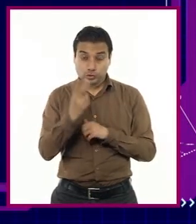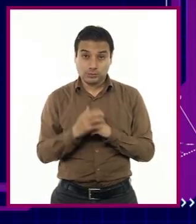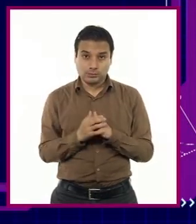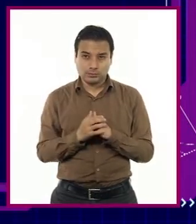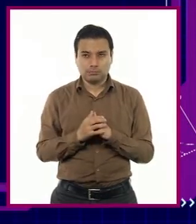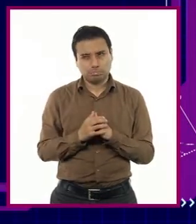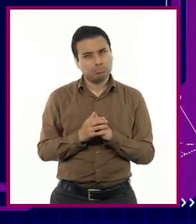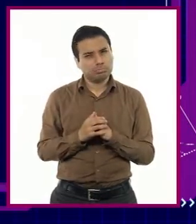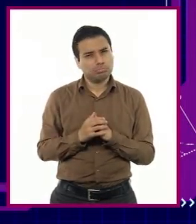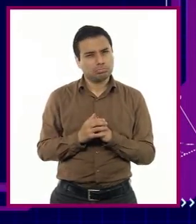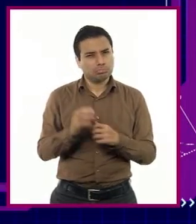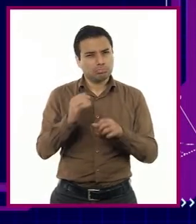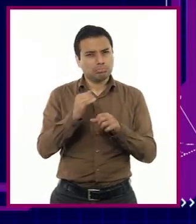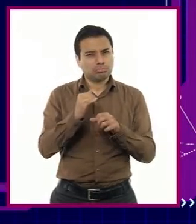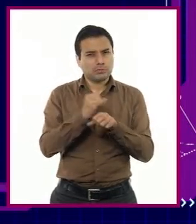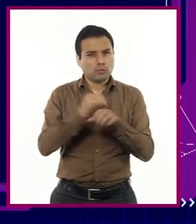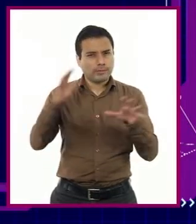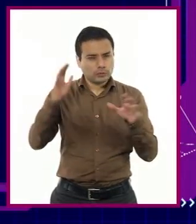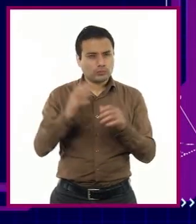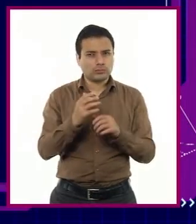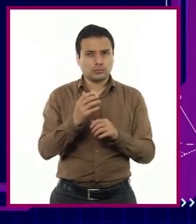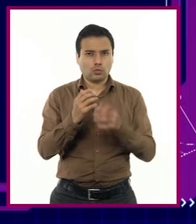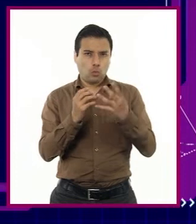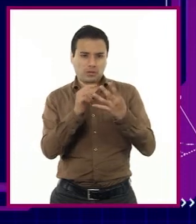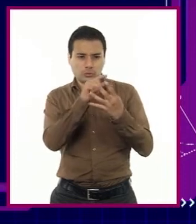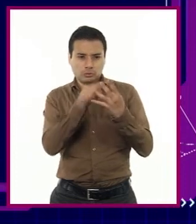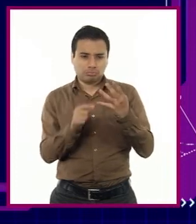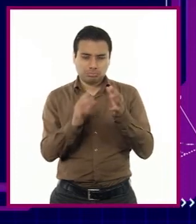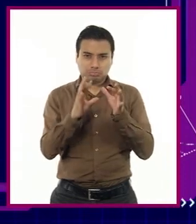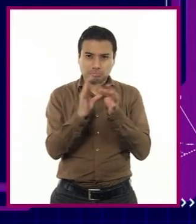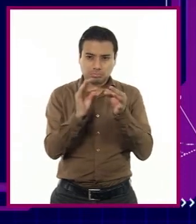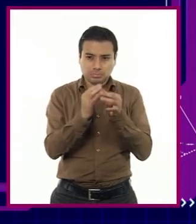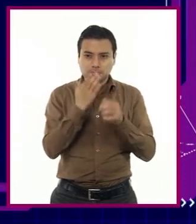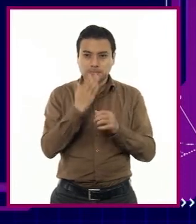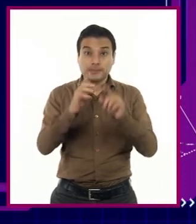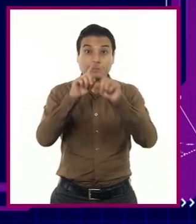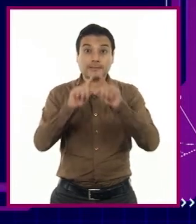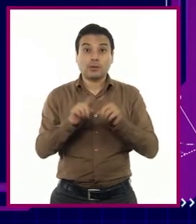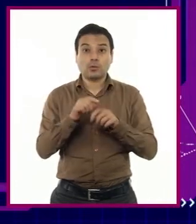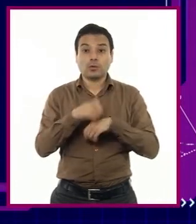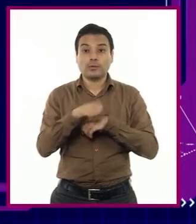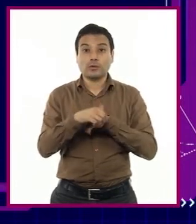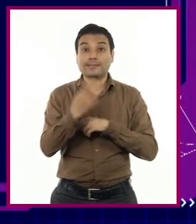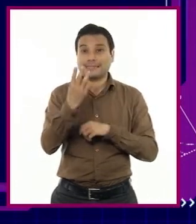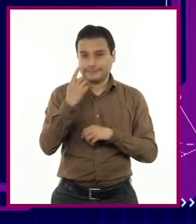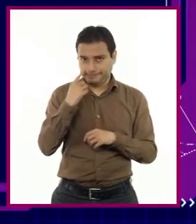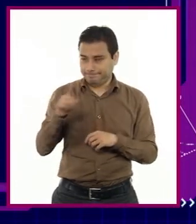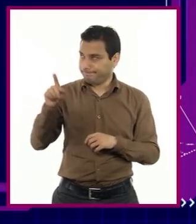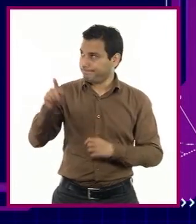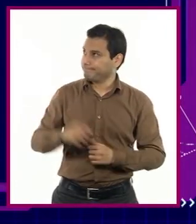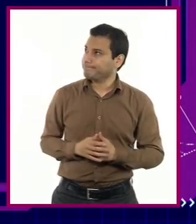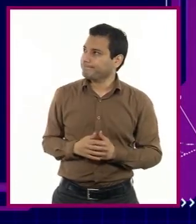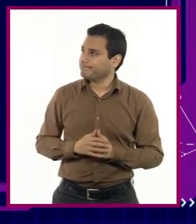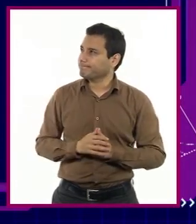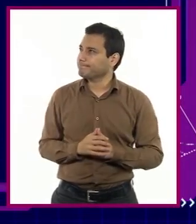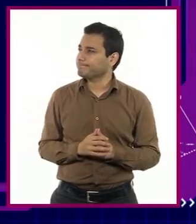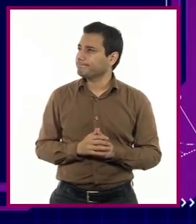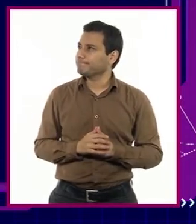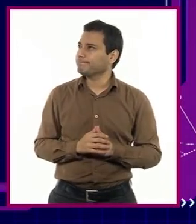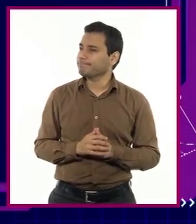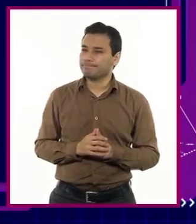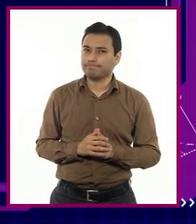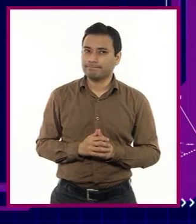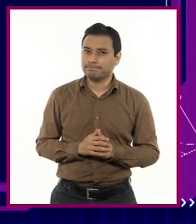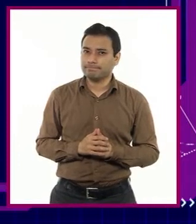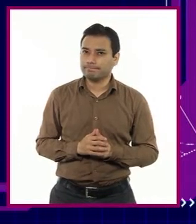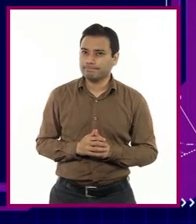está proporcionando 4 datos. El triángulo 3 nos da la medida de un lado y un ángulo, pero al